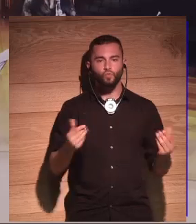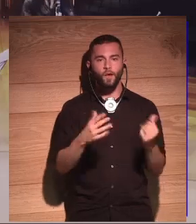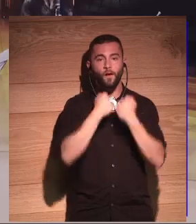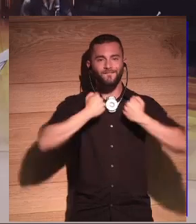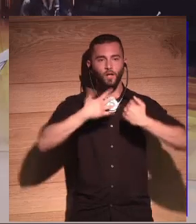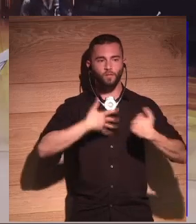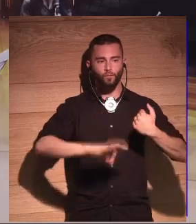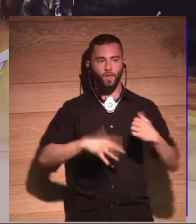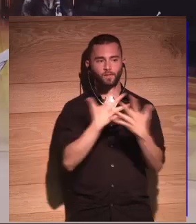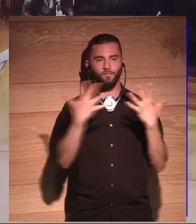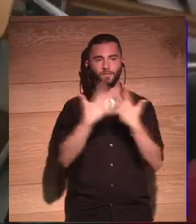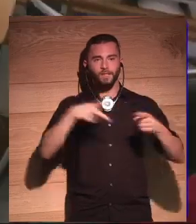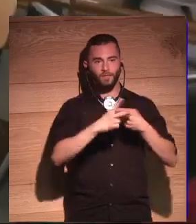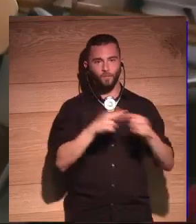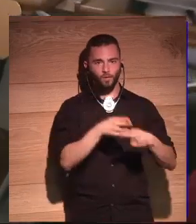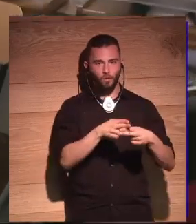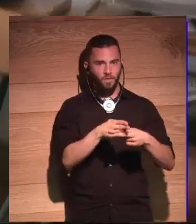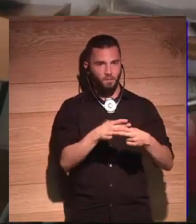mezcla muy bien con los instrumentos de madera.